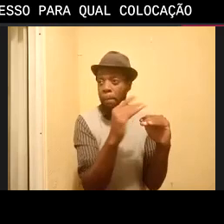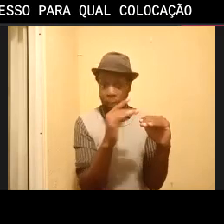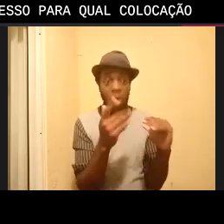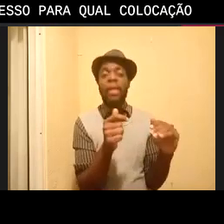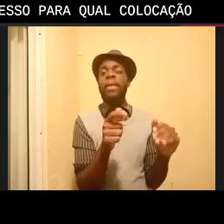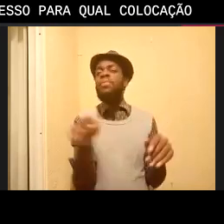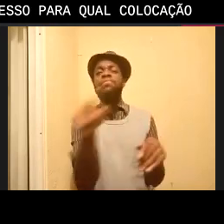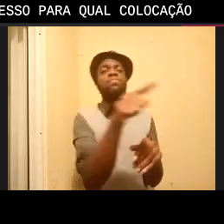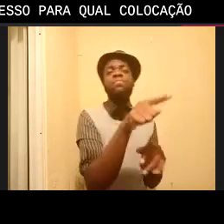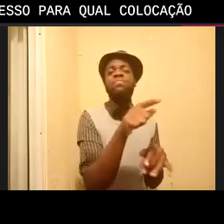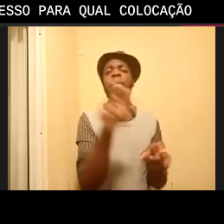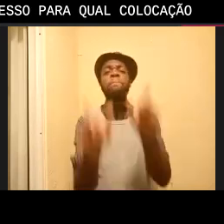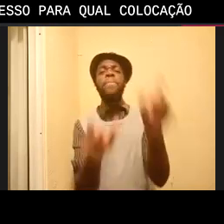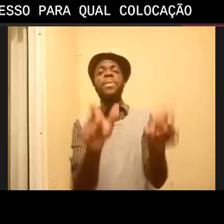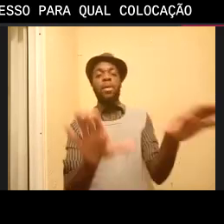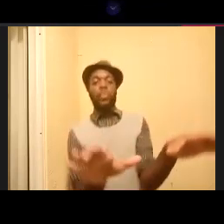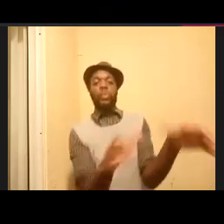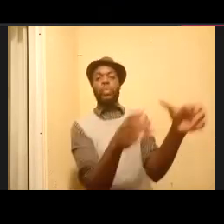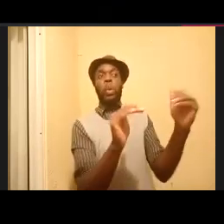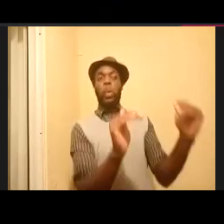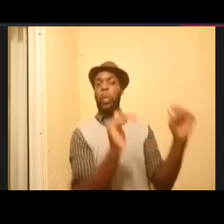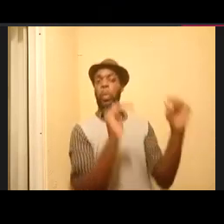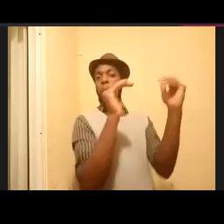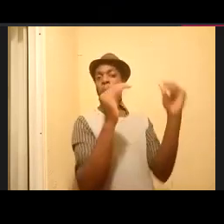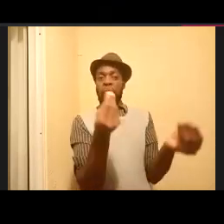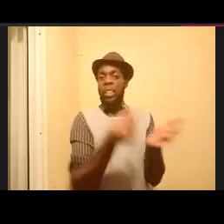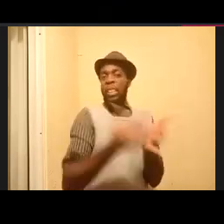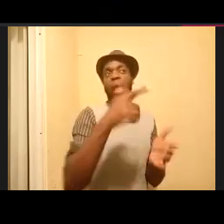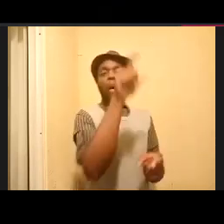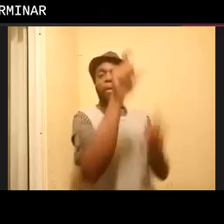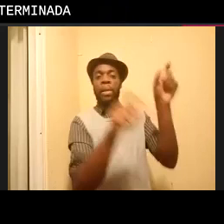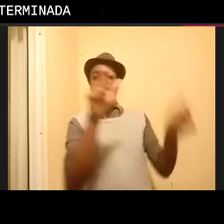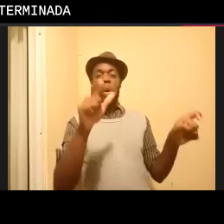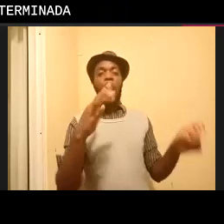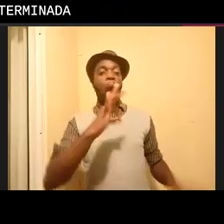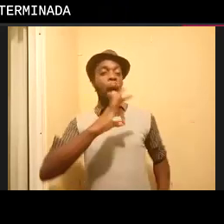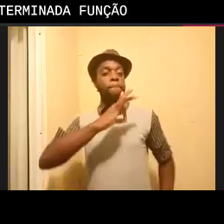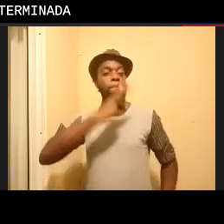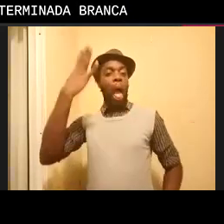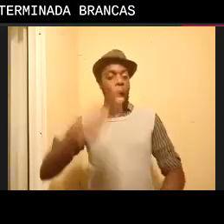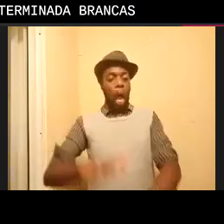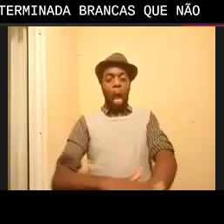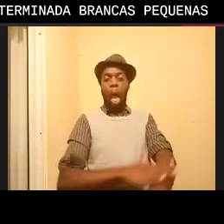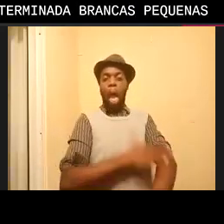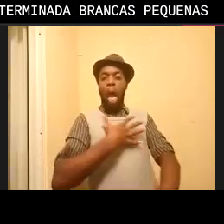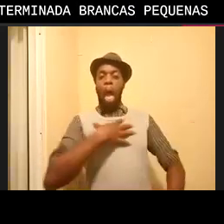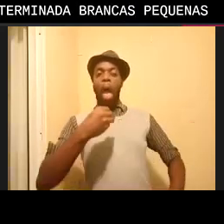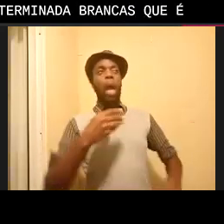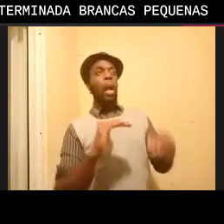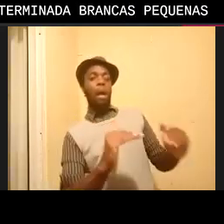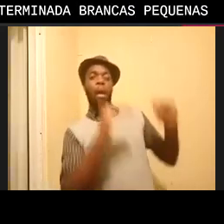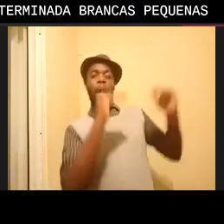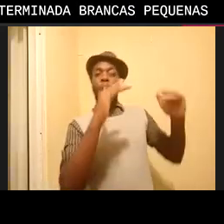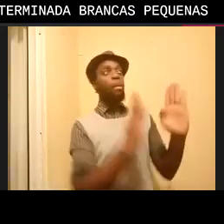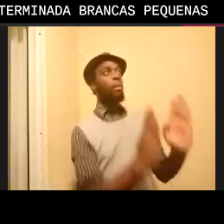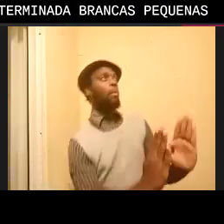una clase social determinada, gente blanca que vive en las urbanizaciones de las ciudades. Entonces